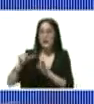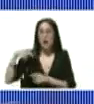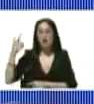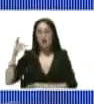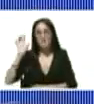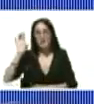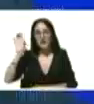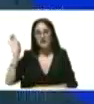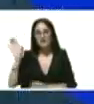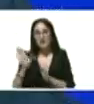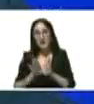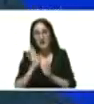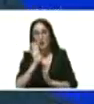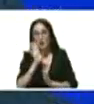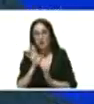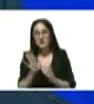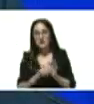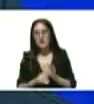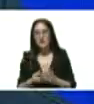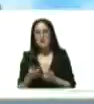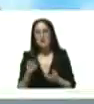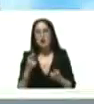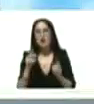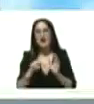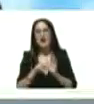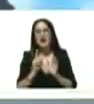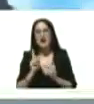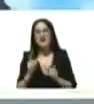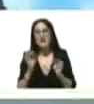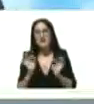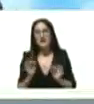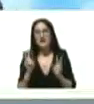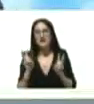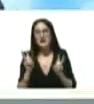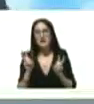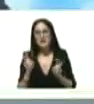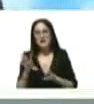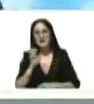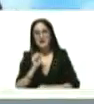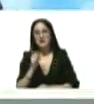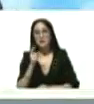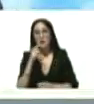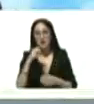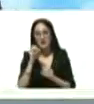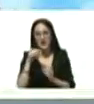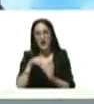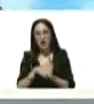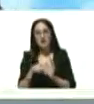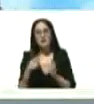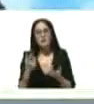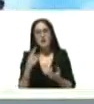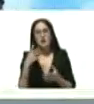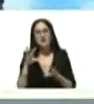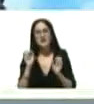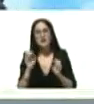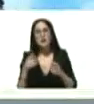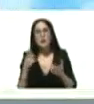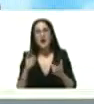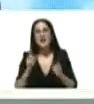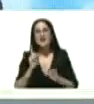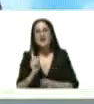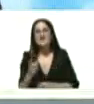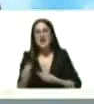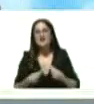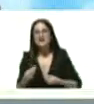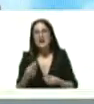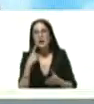por contrabando. Y pero ¿cuál es afectando la medida que estamos tomando en concreto? El tema se entiende, el diagnóstico. Lo que no entiendo es cuál es la medida concreta